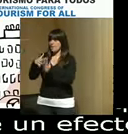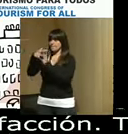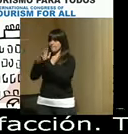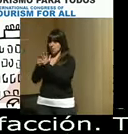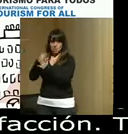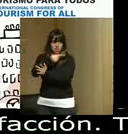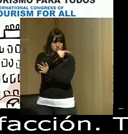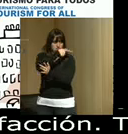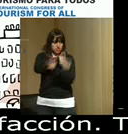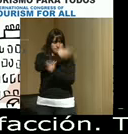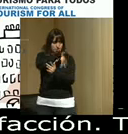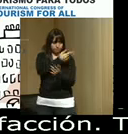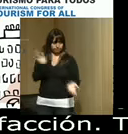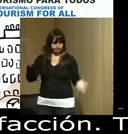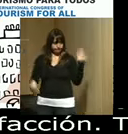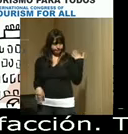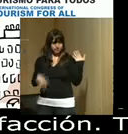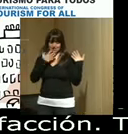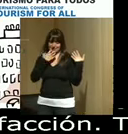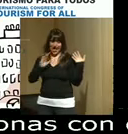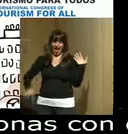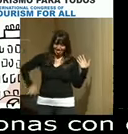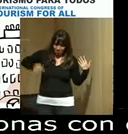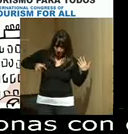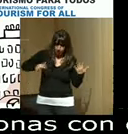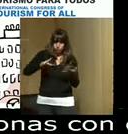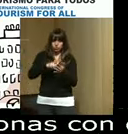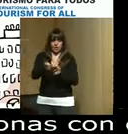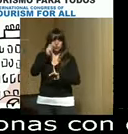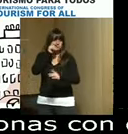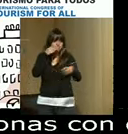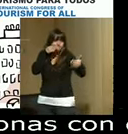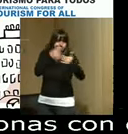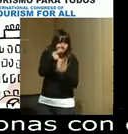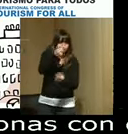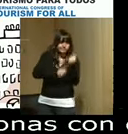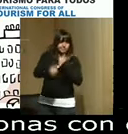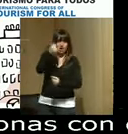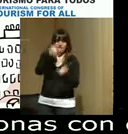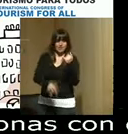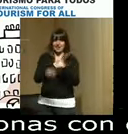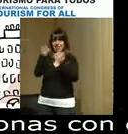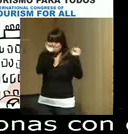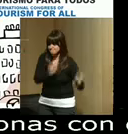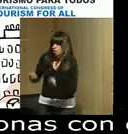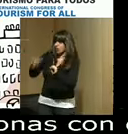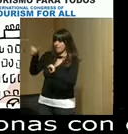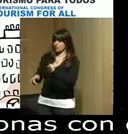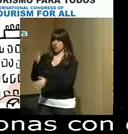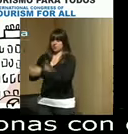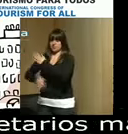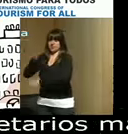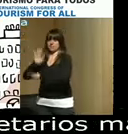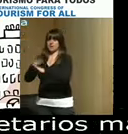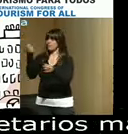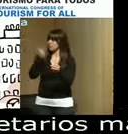que las personas sin discapacidad, pues evidentemente si le ponemos la barrera económica, pues en cierto sentido lo que estamos bloqueando es la entrada a participar.